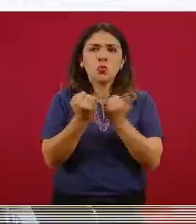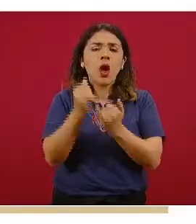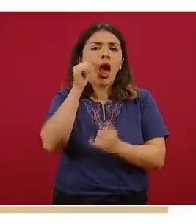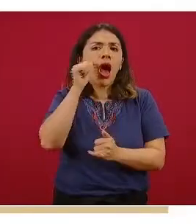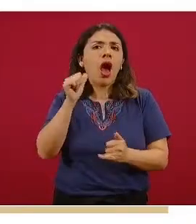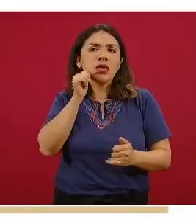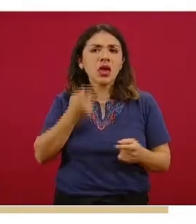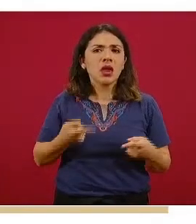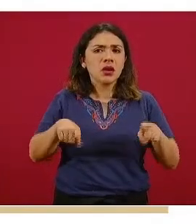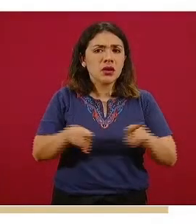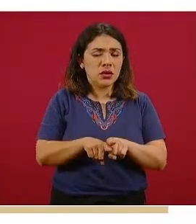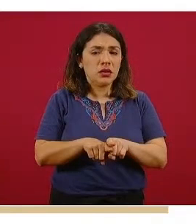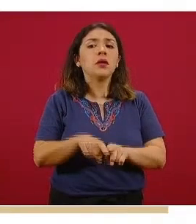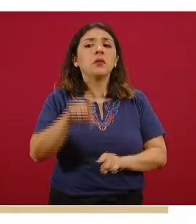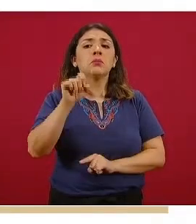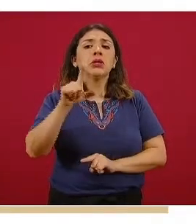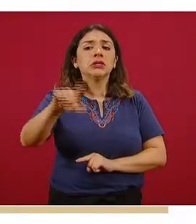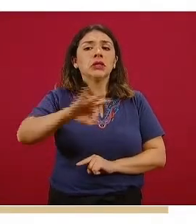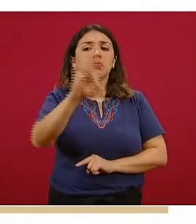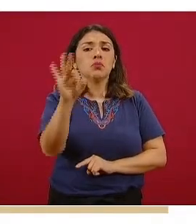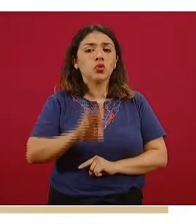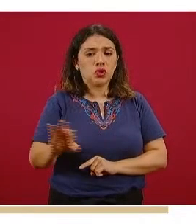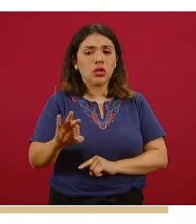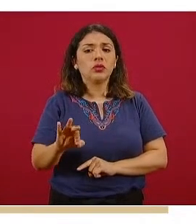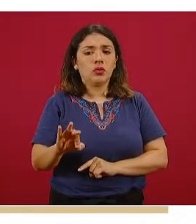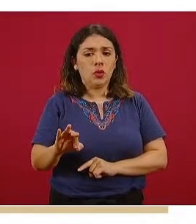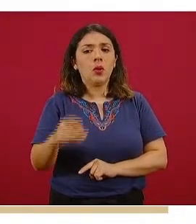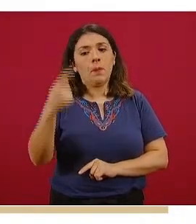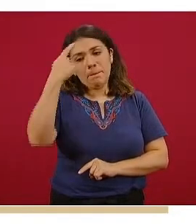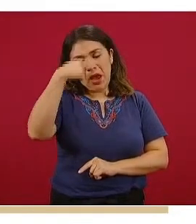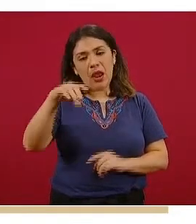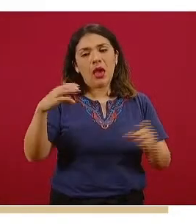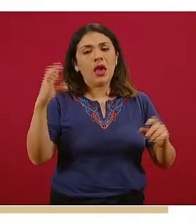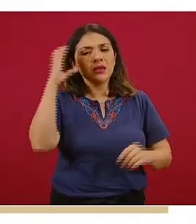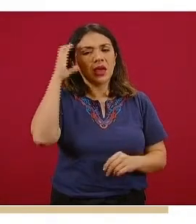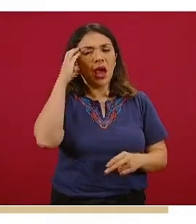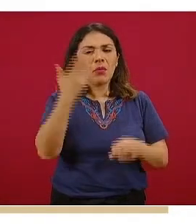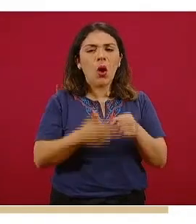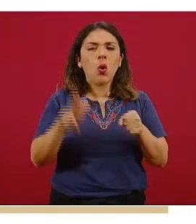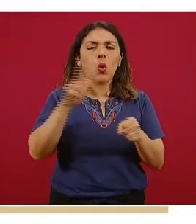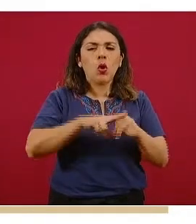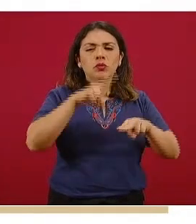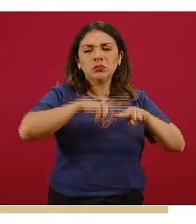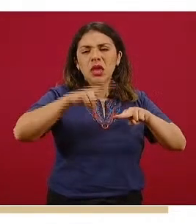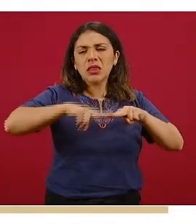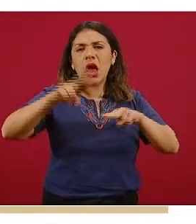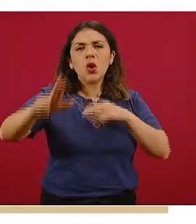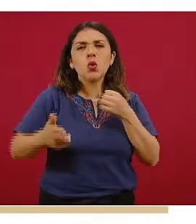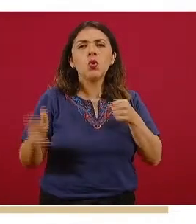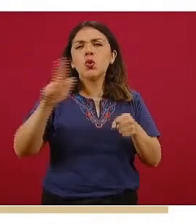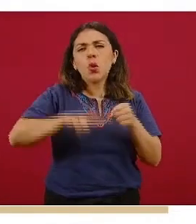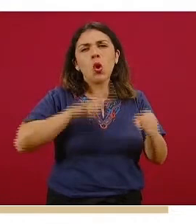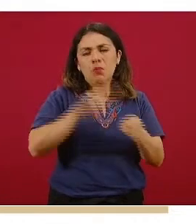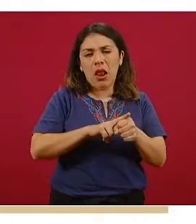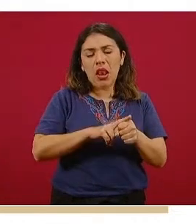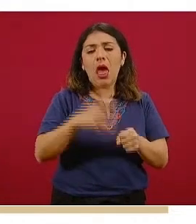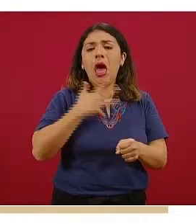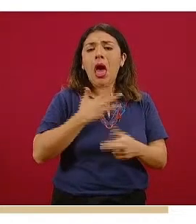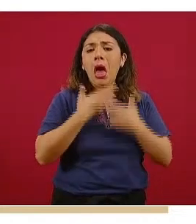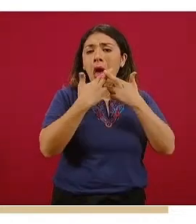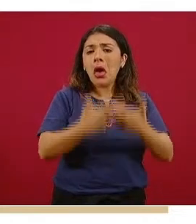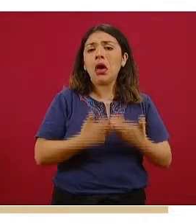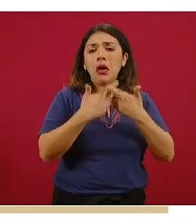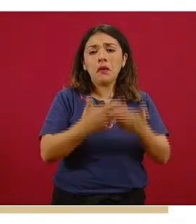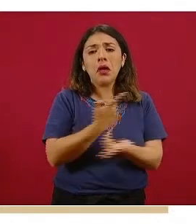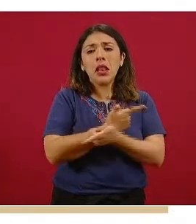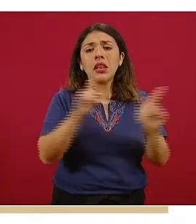medias nacionales, 27% para las camas de hospitalización general, dejando 20.892